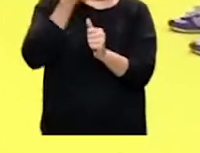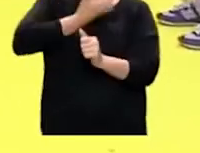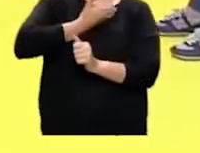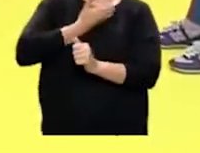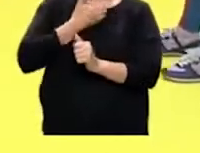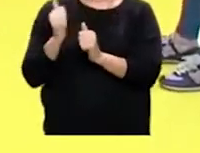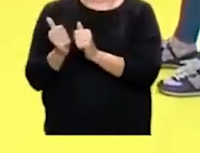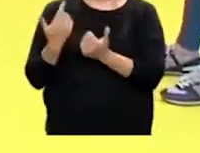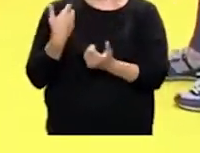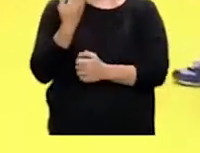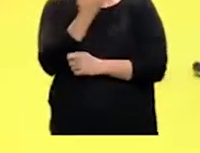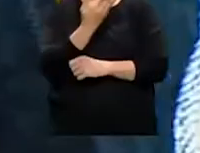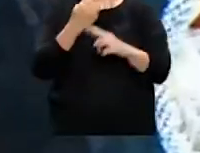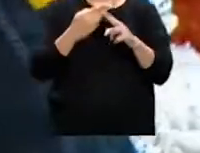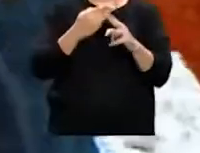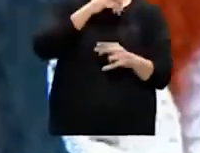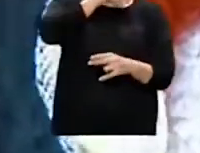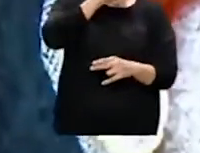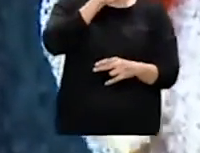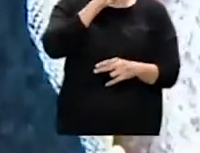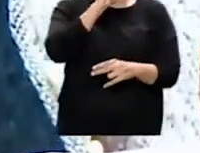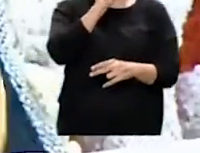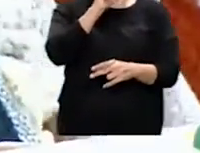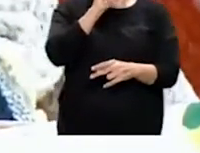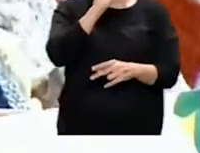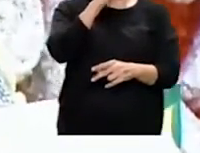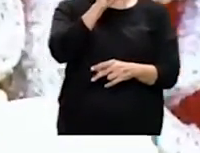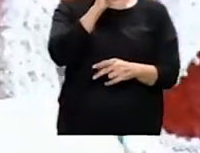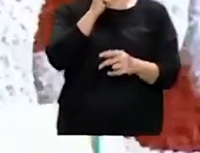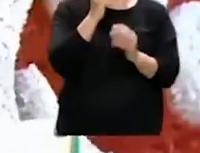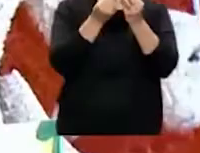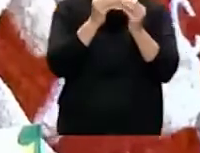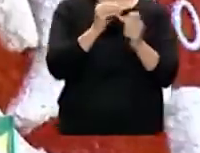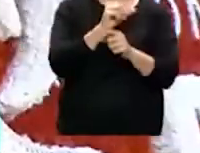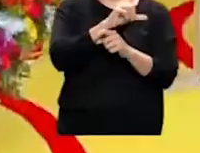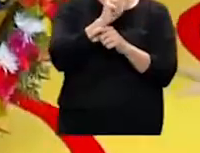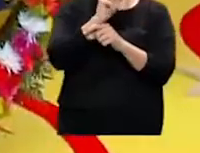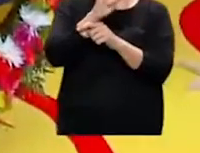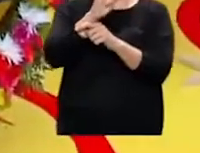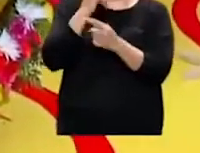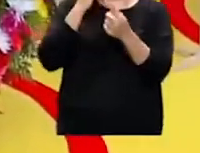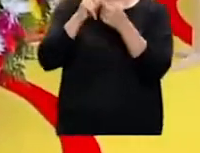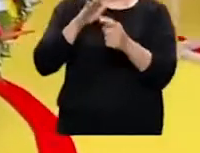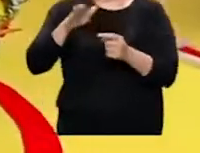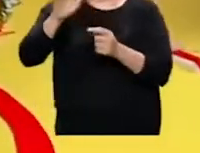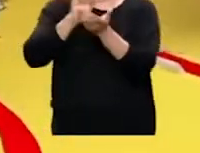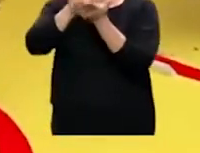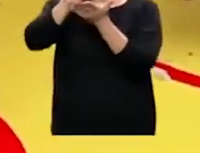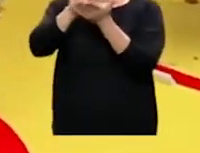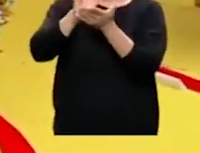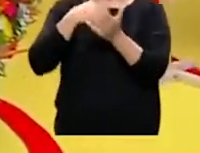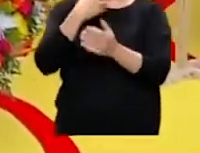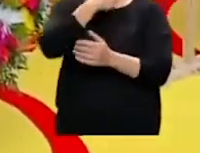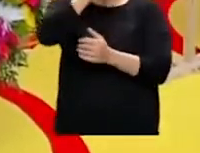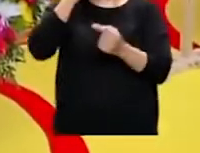Julián Darío Alzate Cárdenas, número de contrato 124, vereda Barro Blanco. Él es el ganador de la